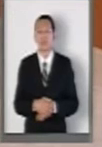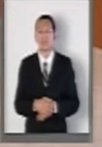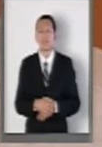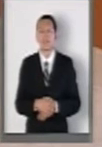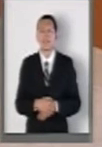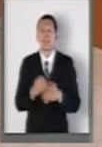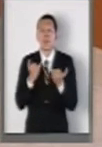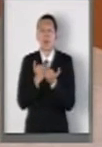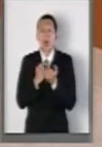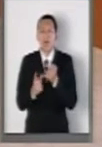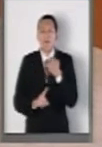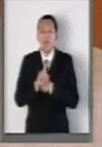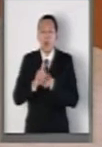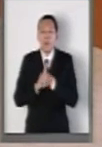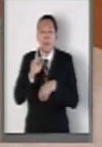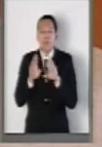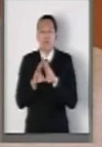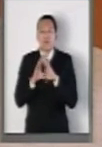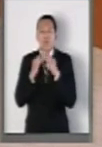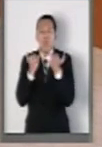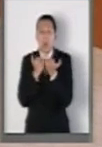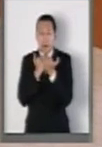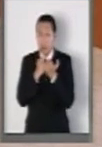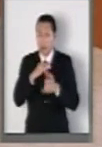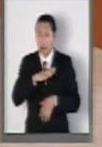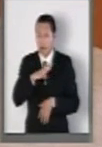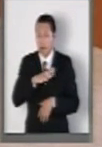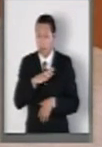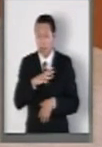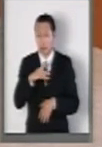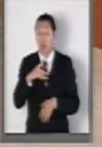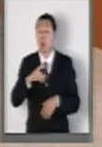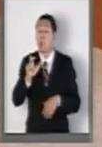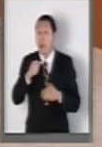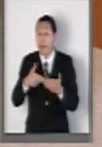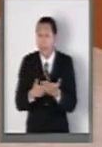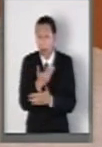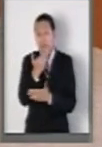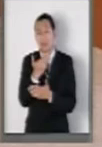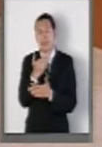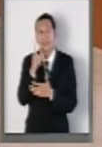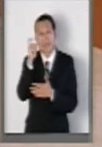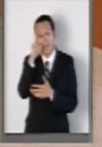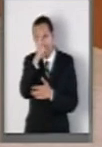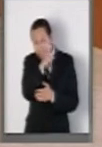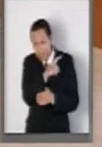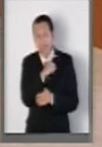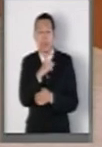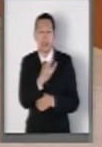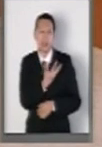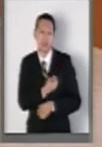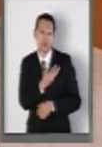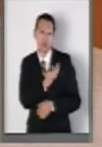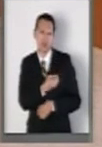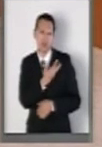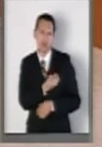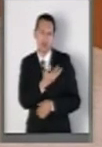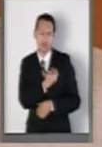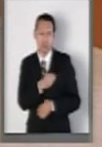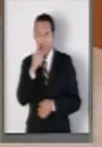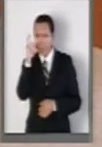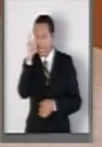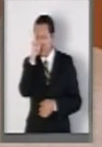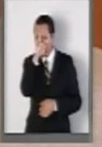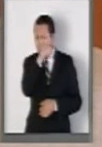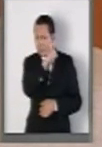problema cuyas consecuencias son muy serias. En el recién nacido dificulta su alimentación del pecho materno y eso impide que el